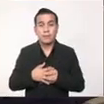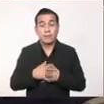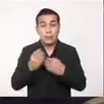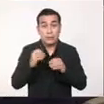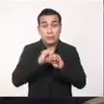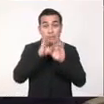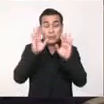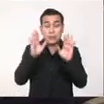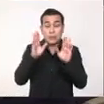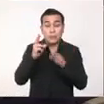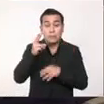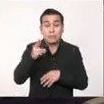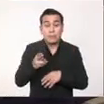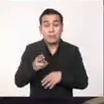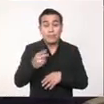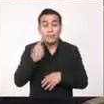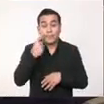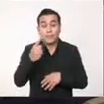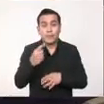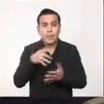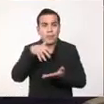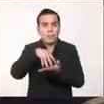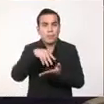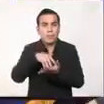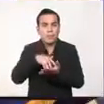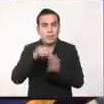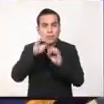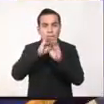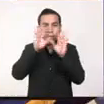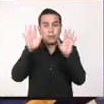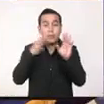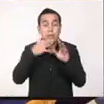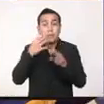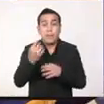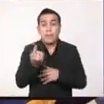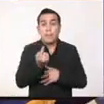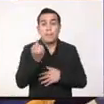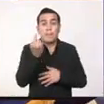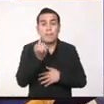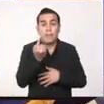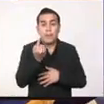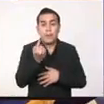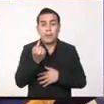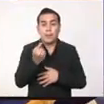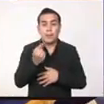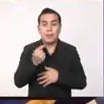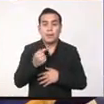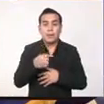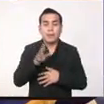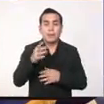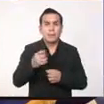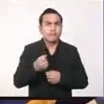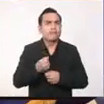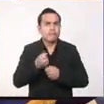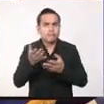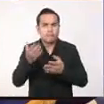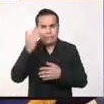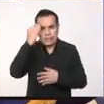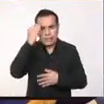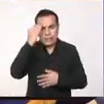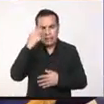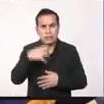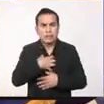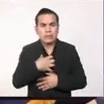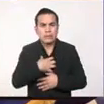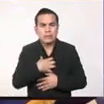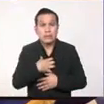eso es lo que está pasando ahorita. Y vean la reacción del pueblo salvadoreño. Gente con credibilidad pone algo y la gente le dice no, porque la gente se molesta